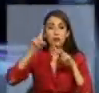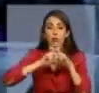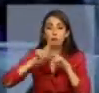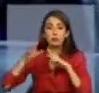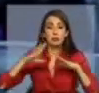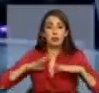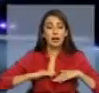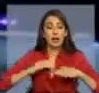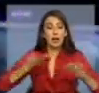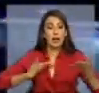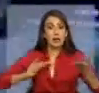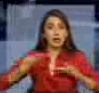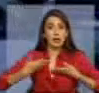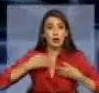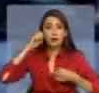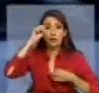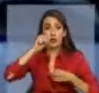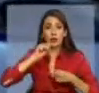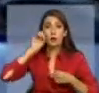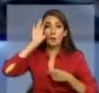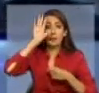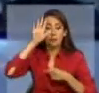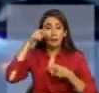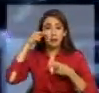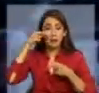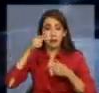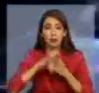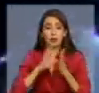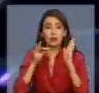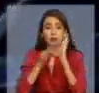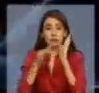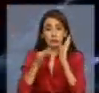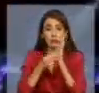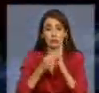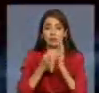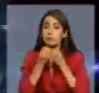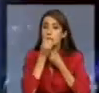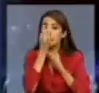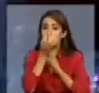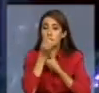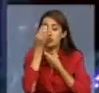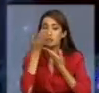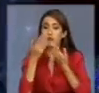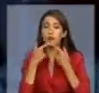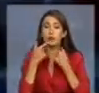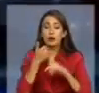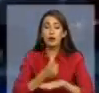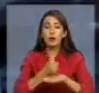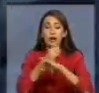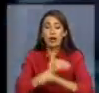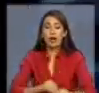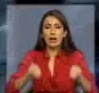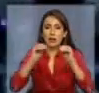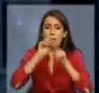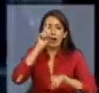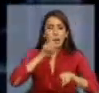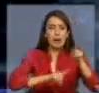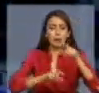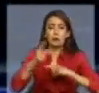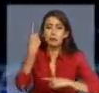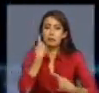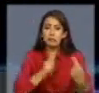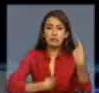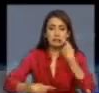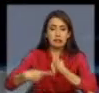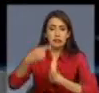incidente. Este video circula por las redes sociales. Según información de medios locales, se reportan varios heridos y al momento no se sabe